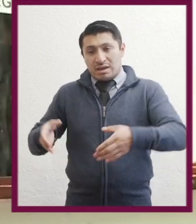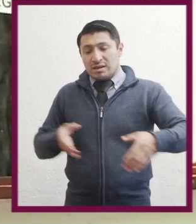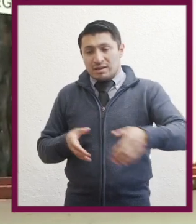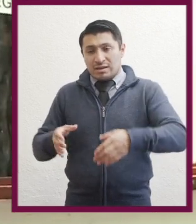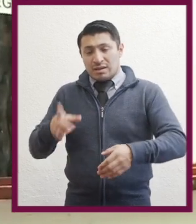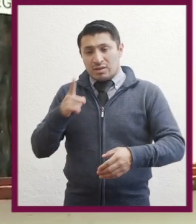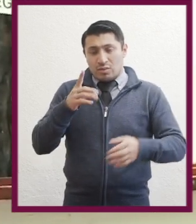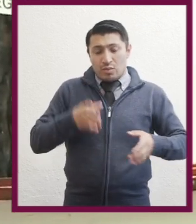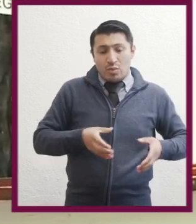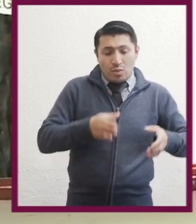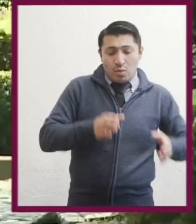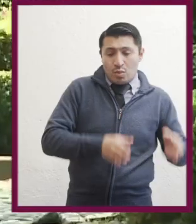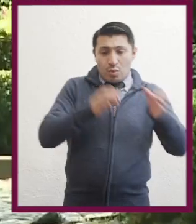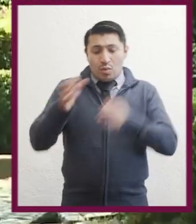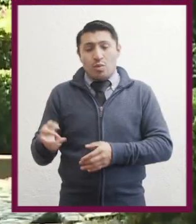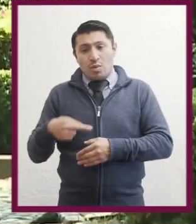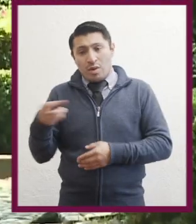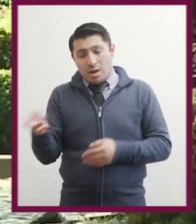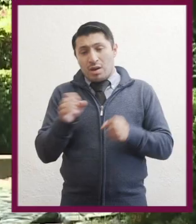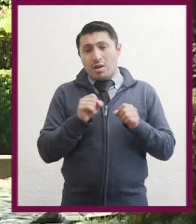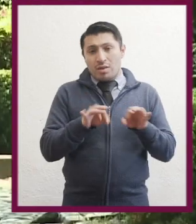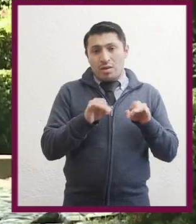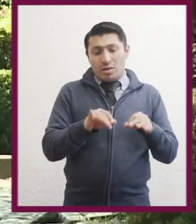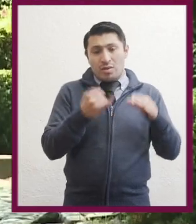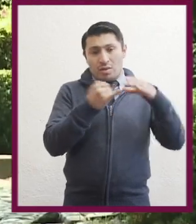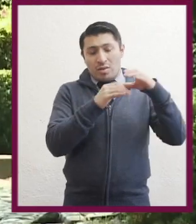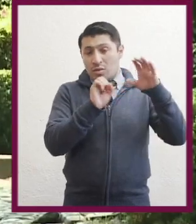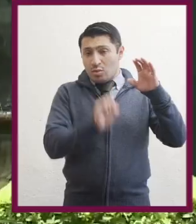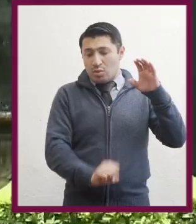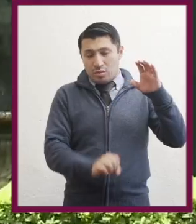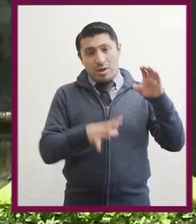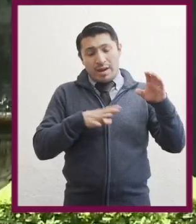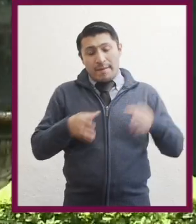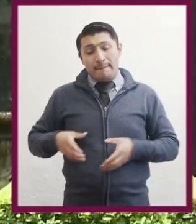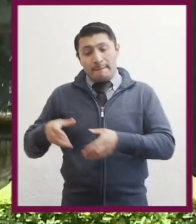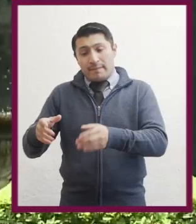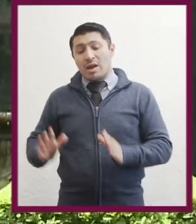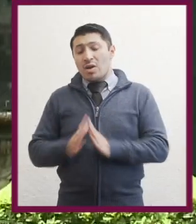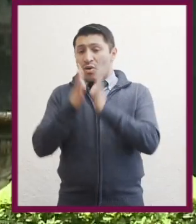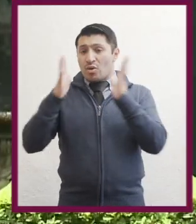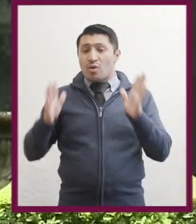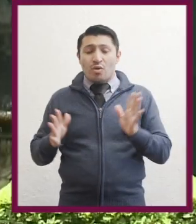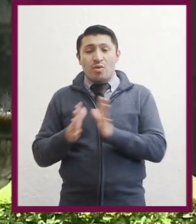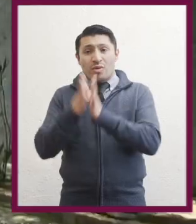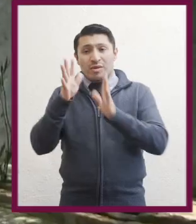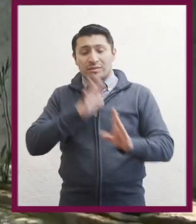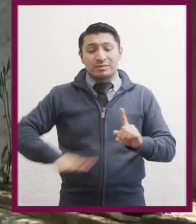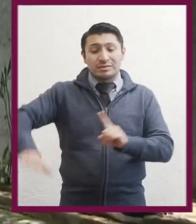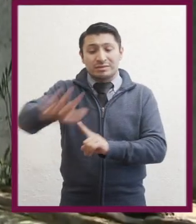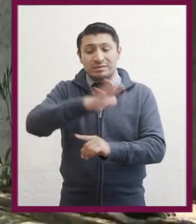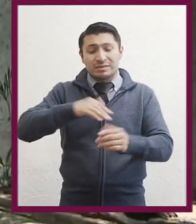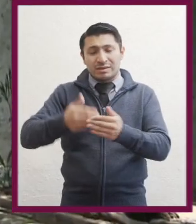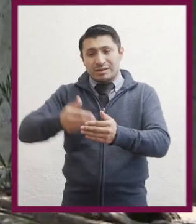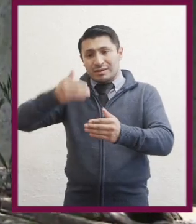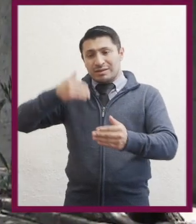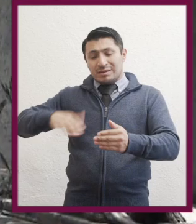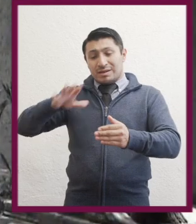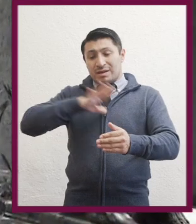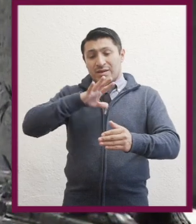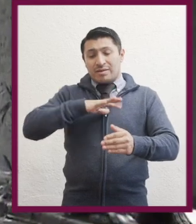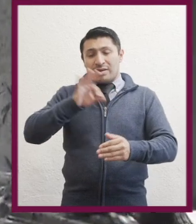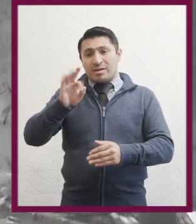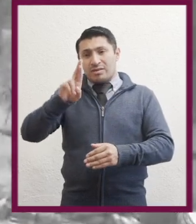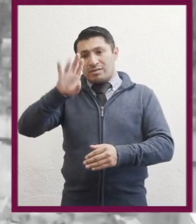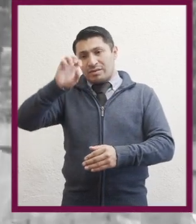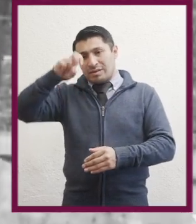En el cruce de Fresno y Pimentel, a una cuadra de los restaurantes y oficinas de Insurgente Sur, una fuente adorna el lugar